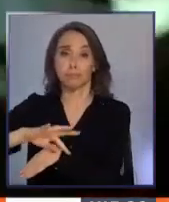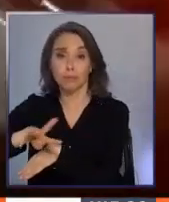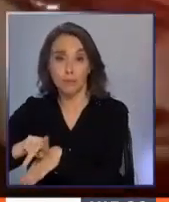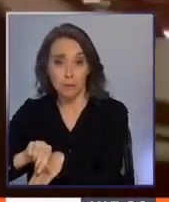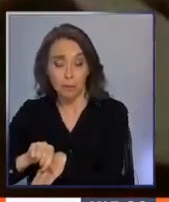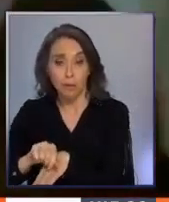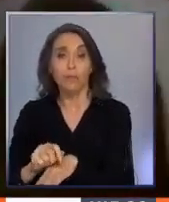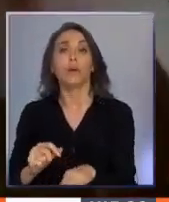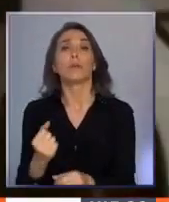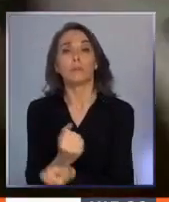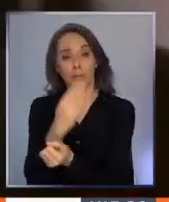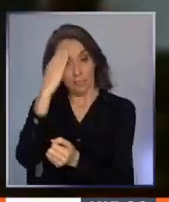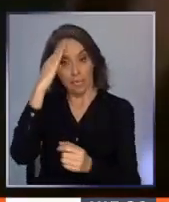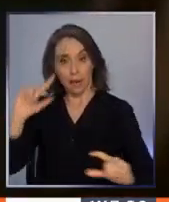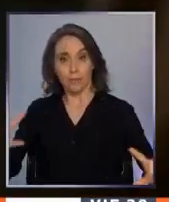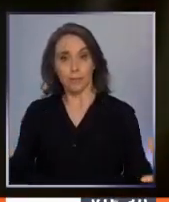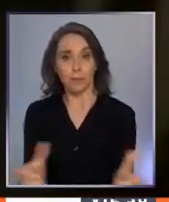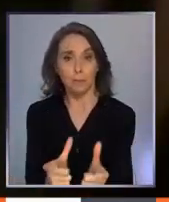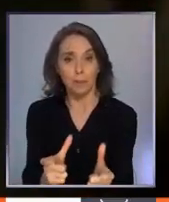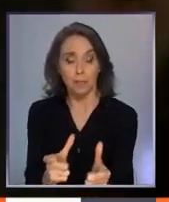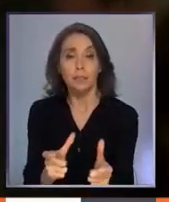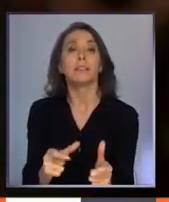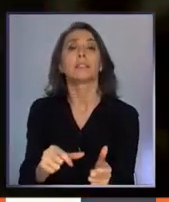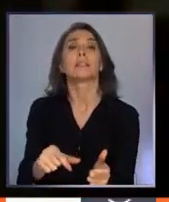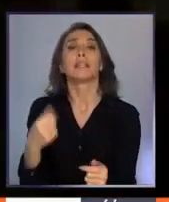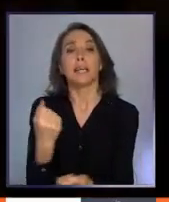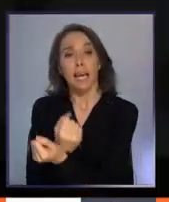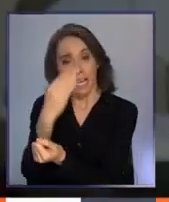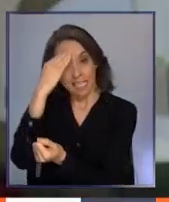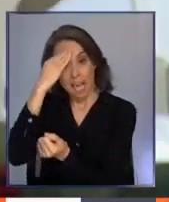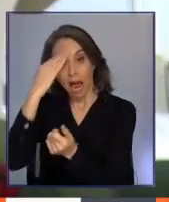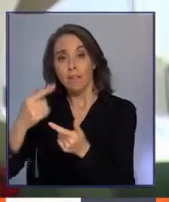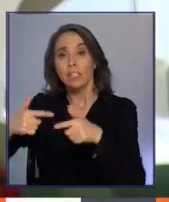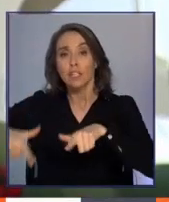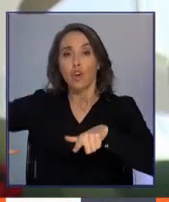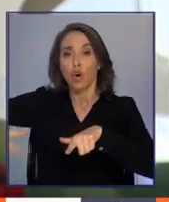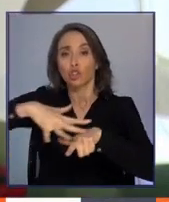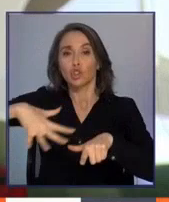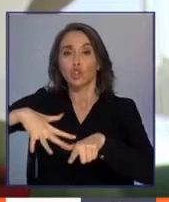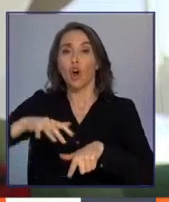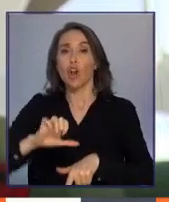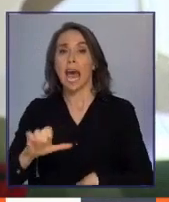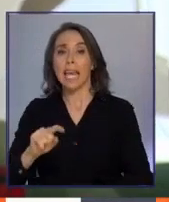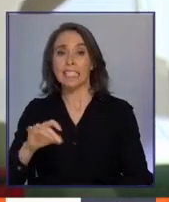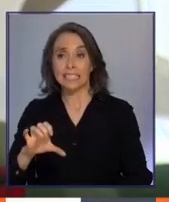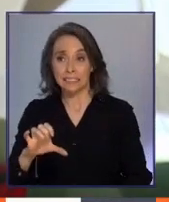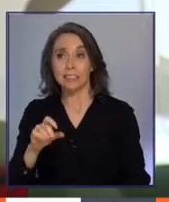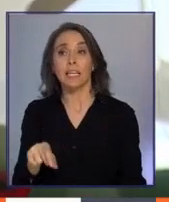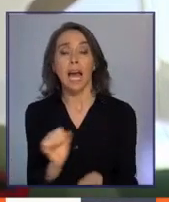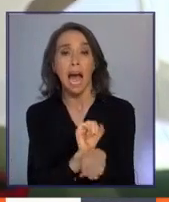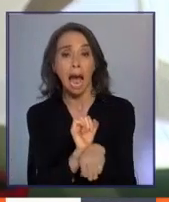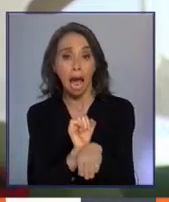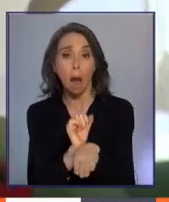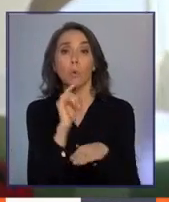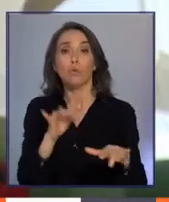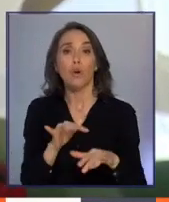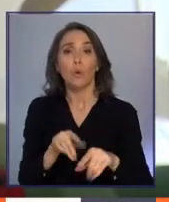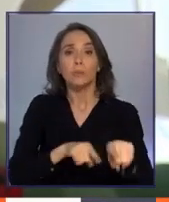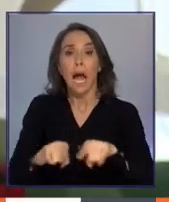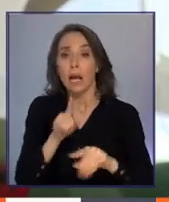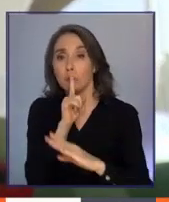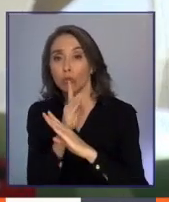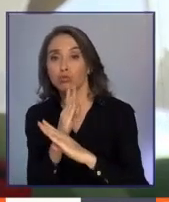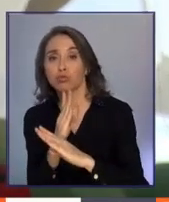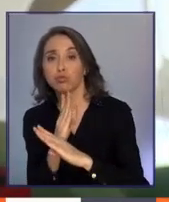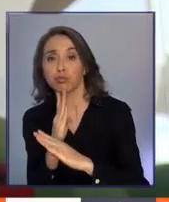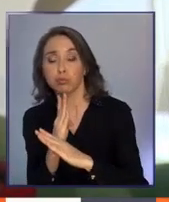del servicio focalizado de la zona este de Carabineros. En un procedimiento directamente del vehículo utilizando en carreras clandestinas, los cuales